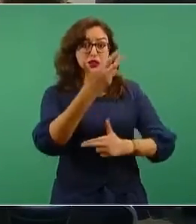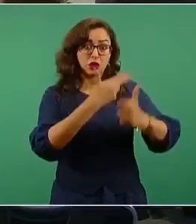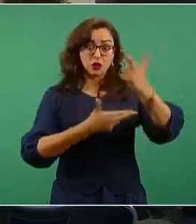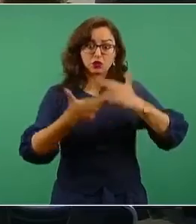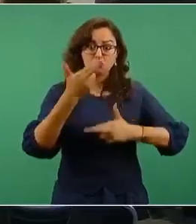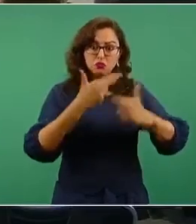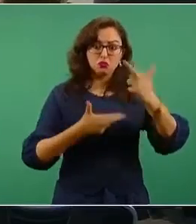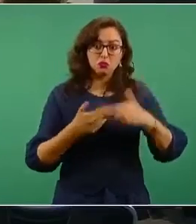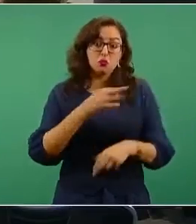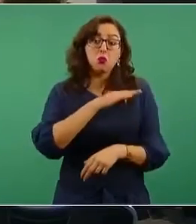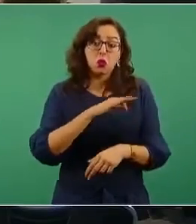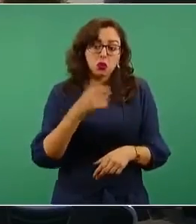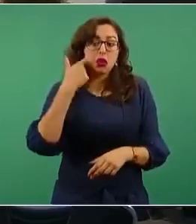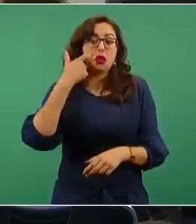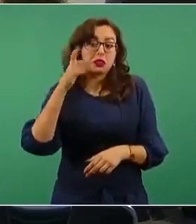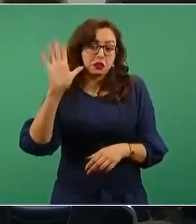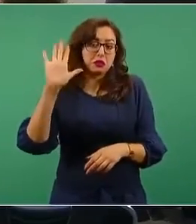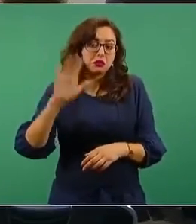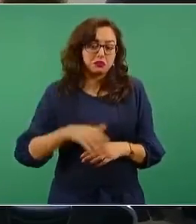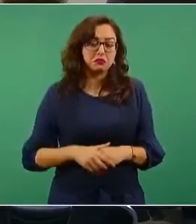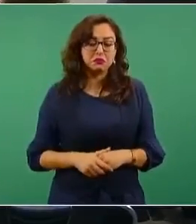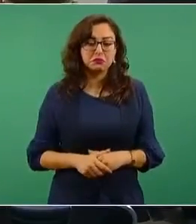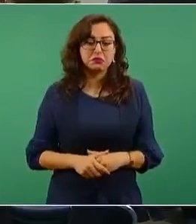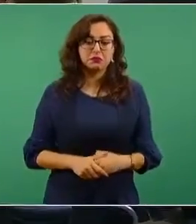se vería con el presidente de la República. ¿Y con qué otras